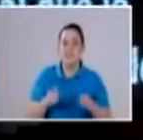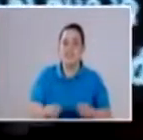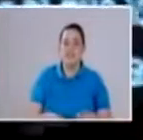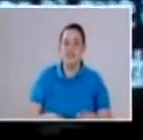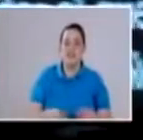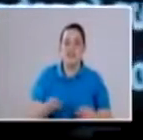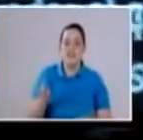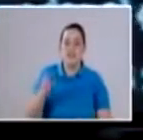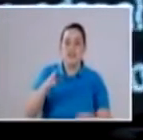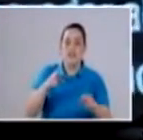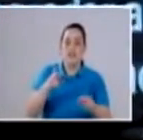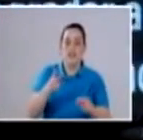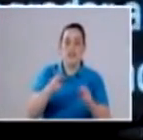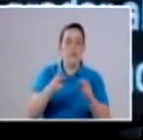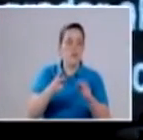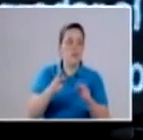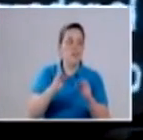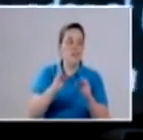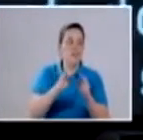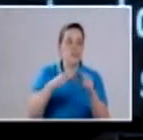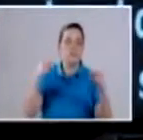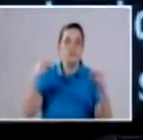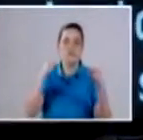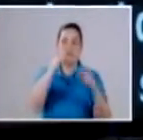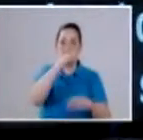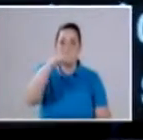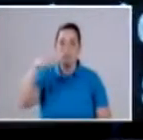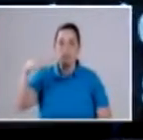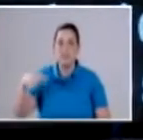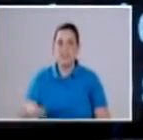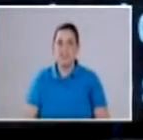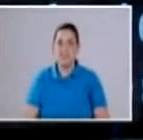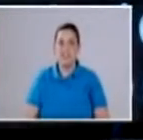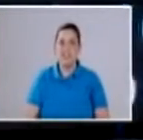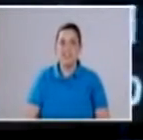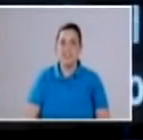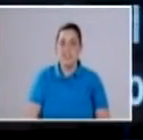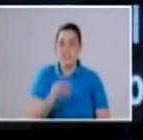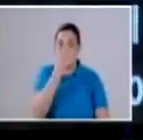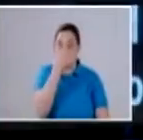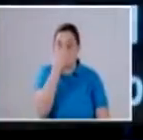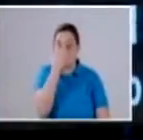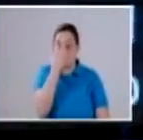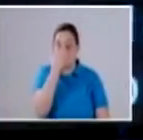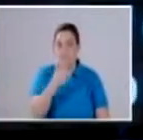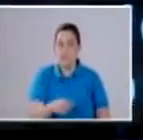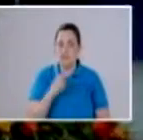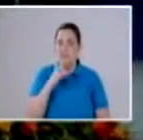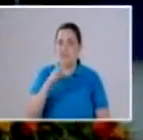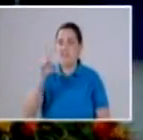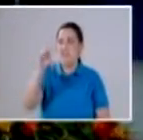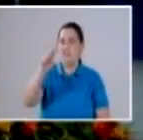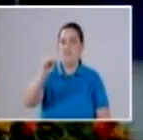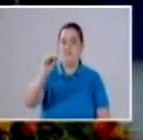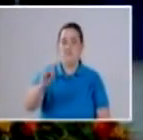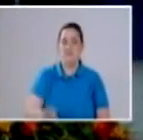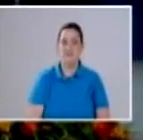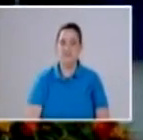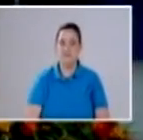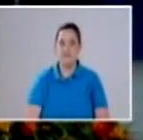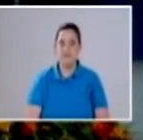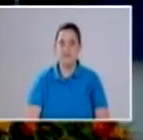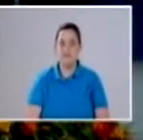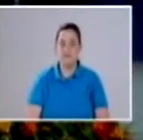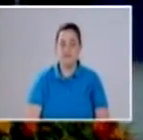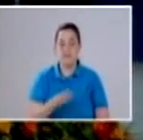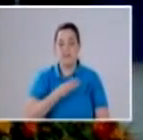cochinito se oponía tenazmente. No. Yo no estoy de acuerdo, protestó, el pueblo unido jamás será vencido. Entonces le